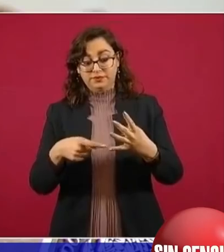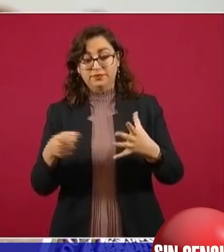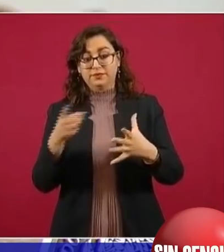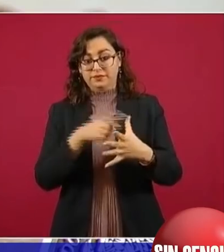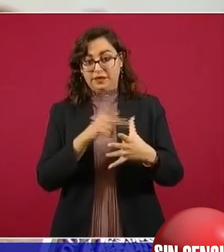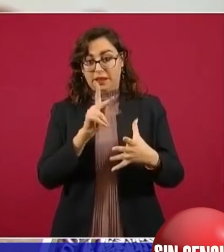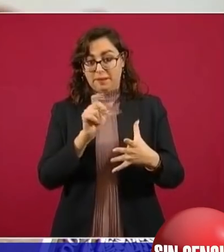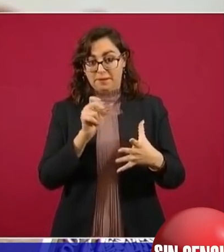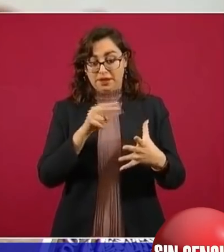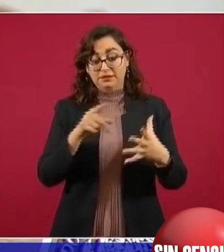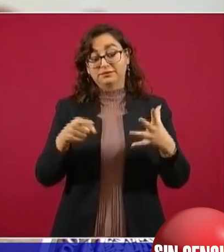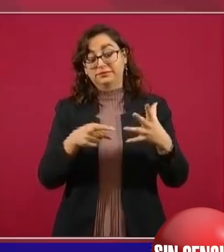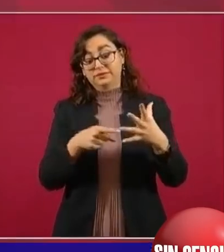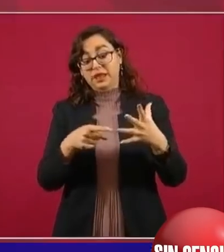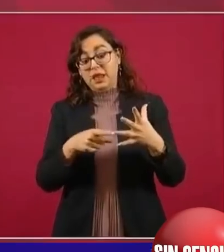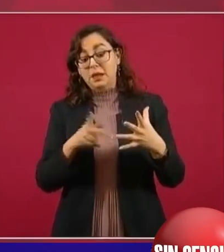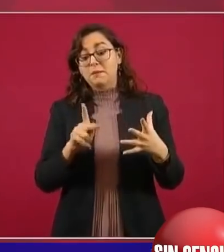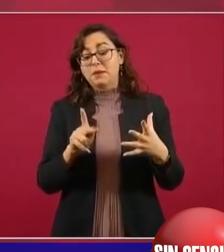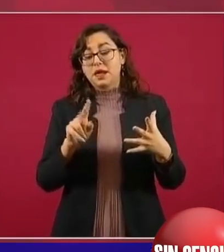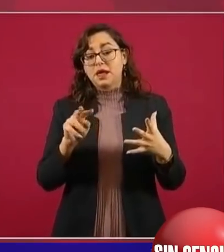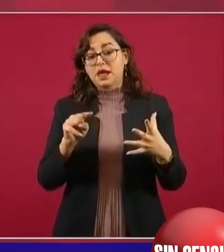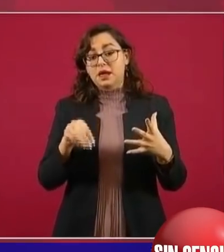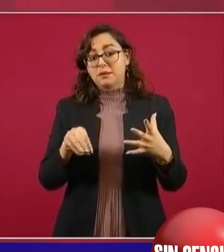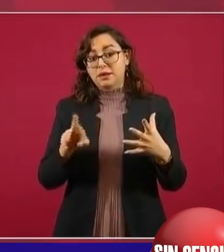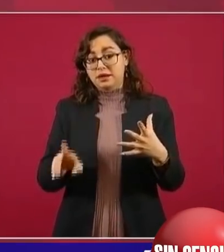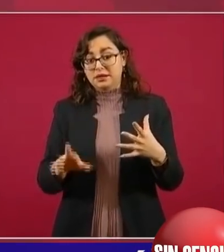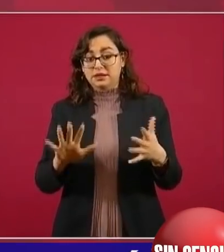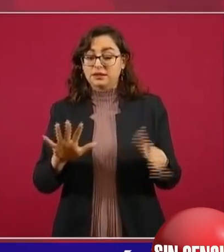a transformar en